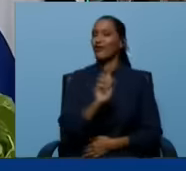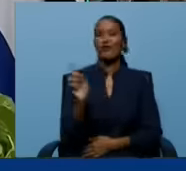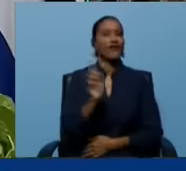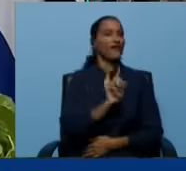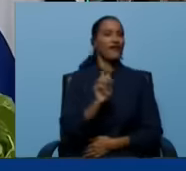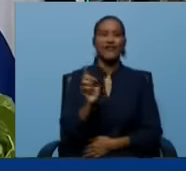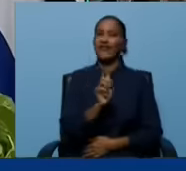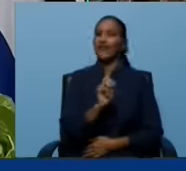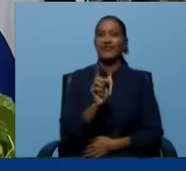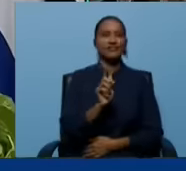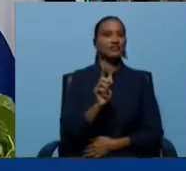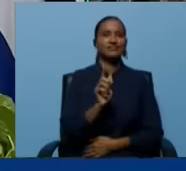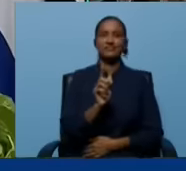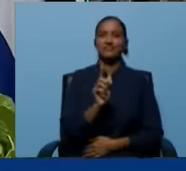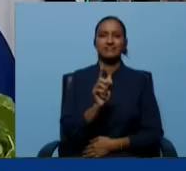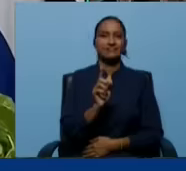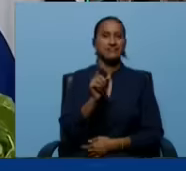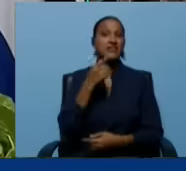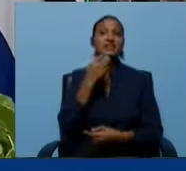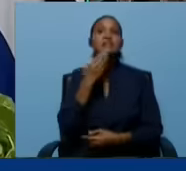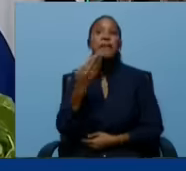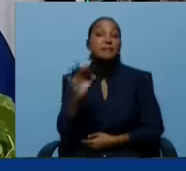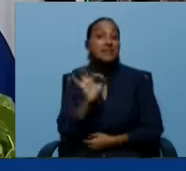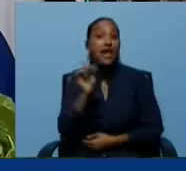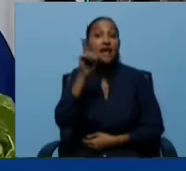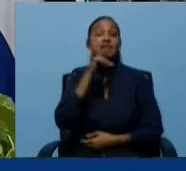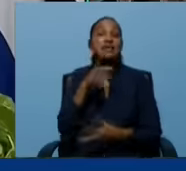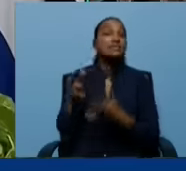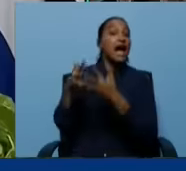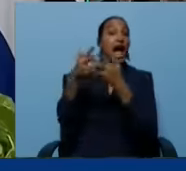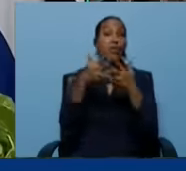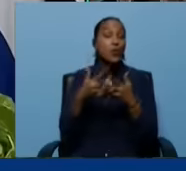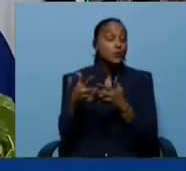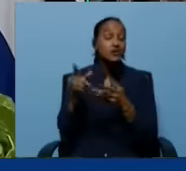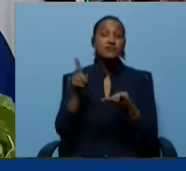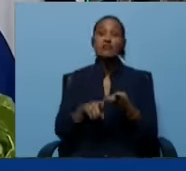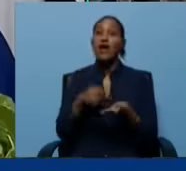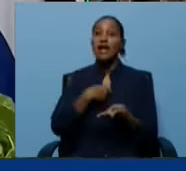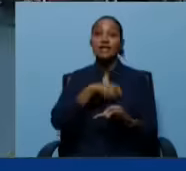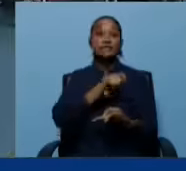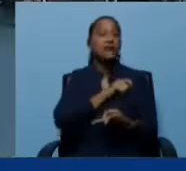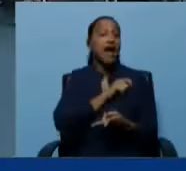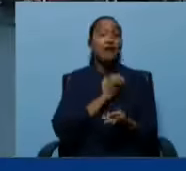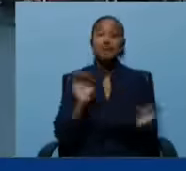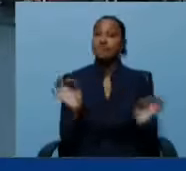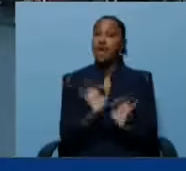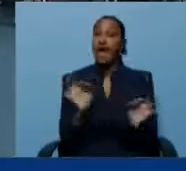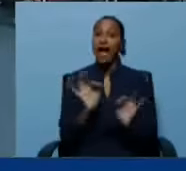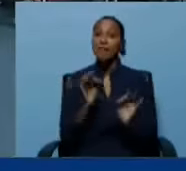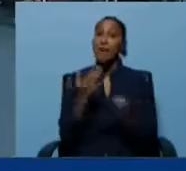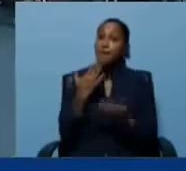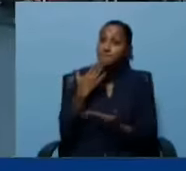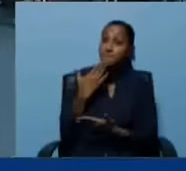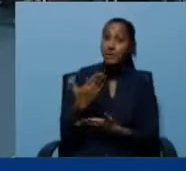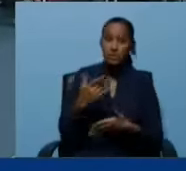España, perdón, a Estados Unidos. Los españoles no pidieron permiso para venir a América.